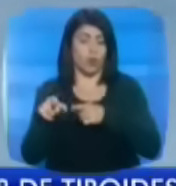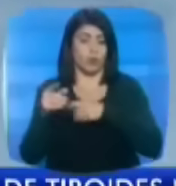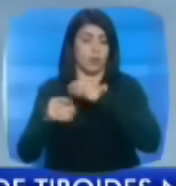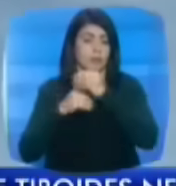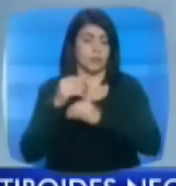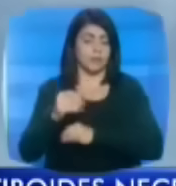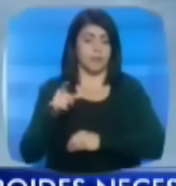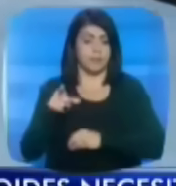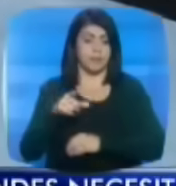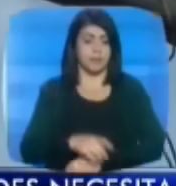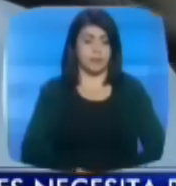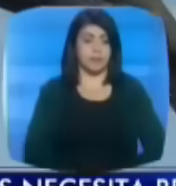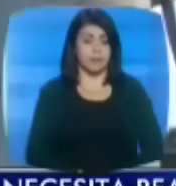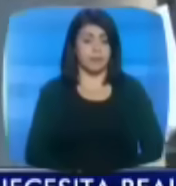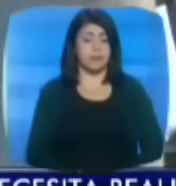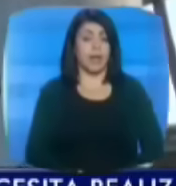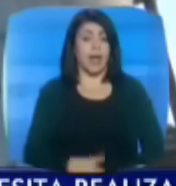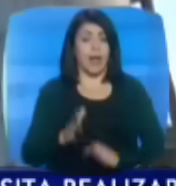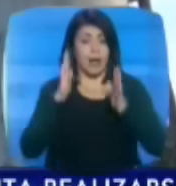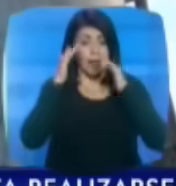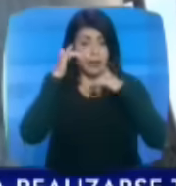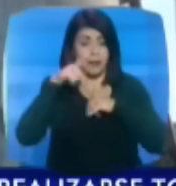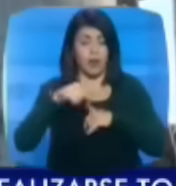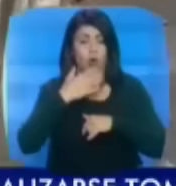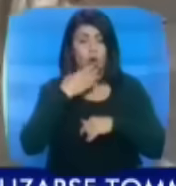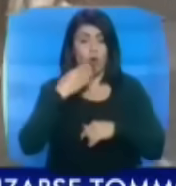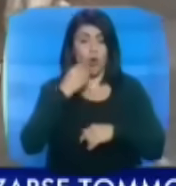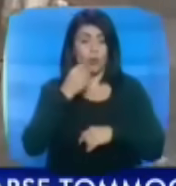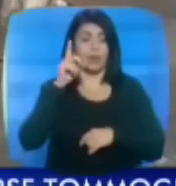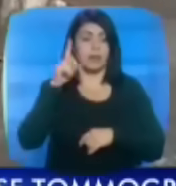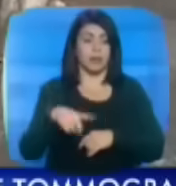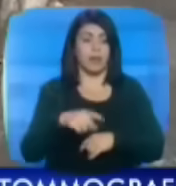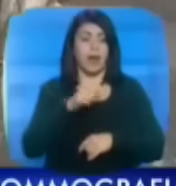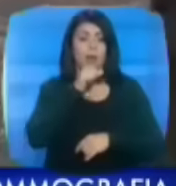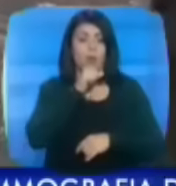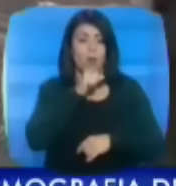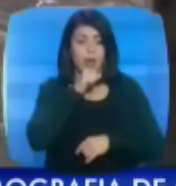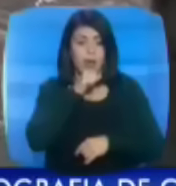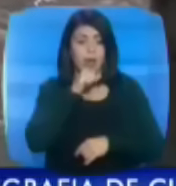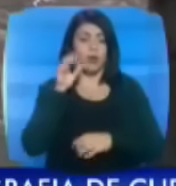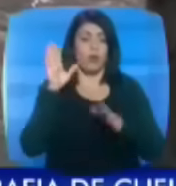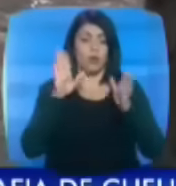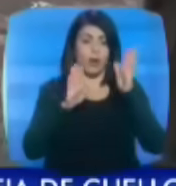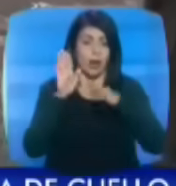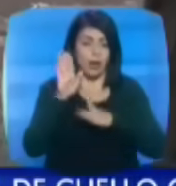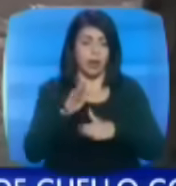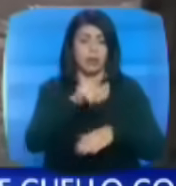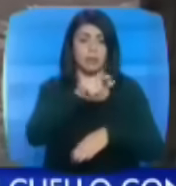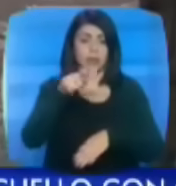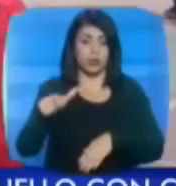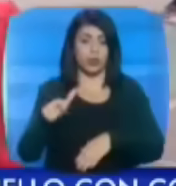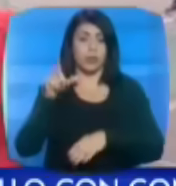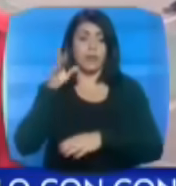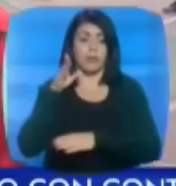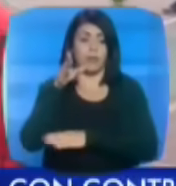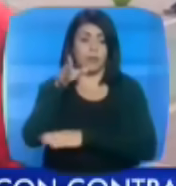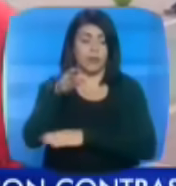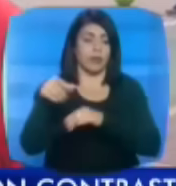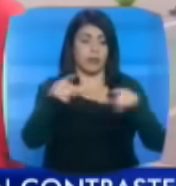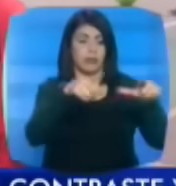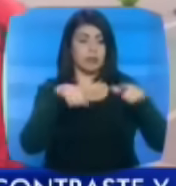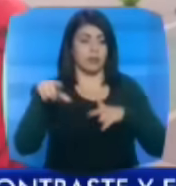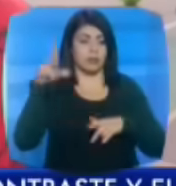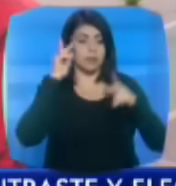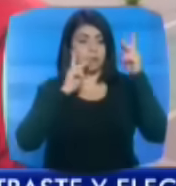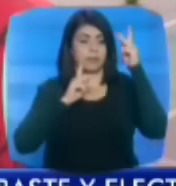abraza y arropa a los deportistas jóvenes, sino también a los adultos mayores y a todas las personas que recurrimos a este sitio